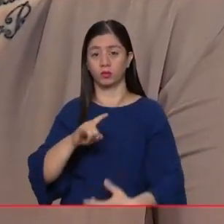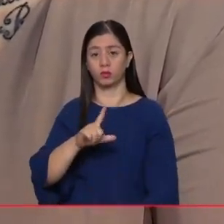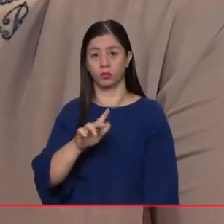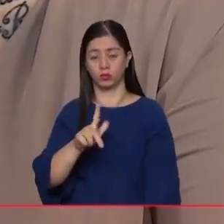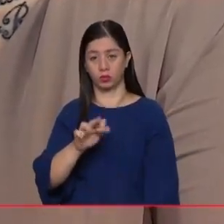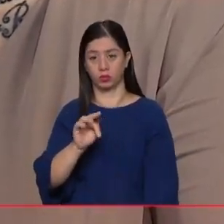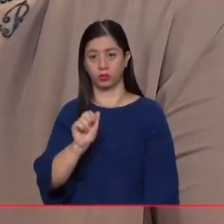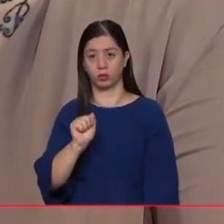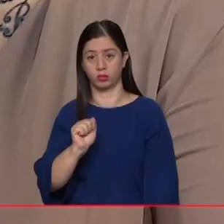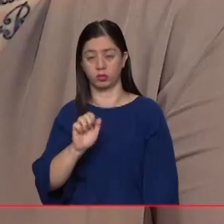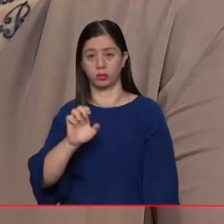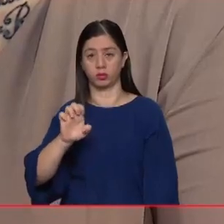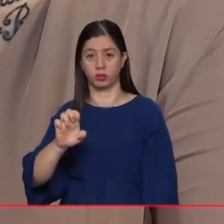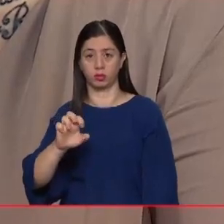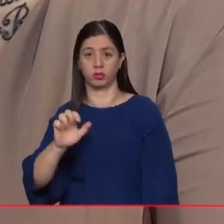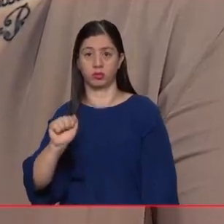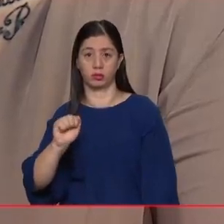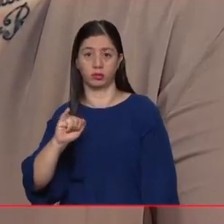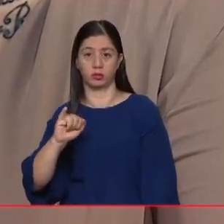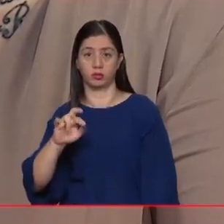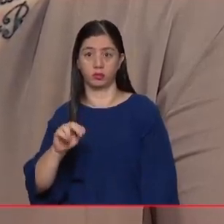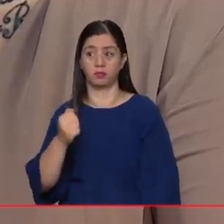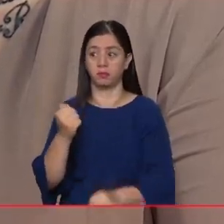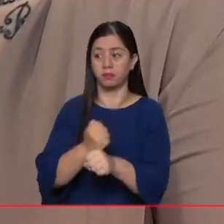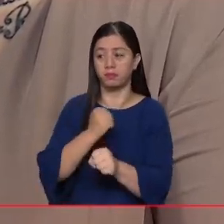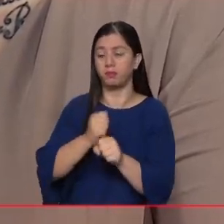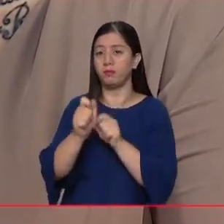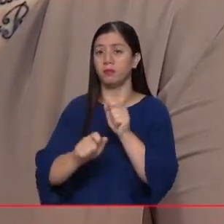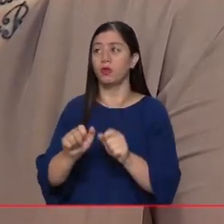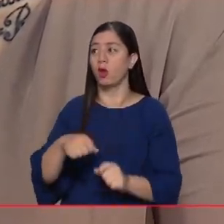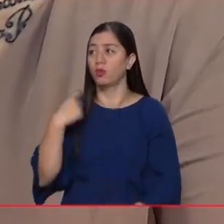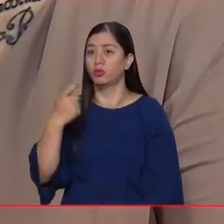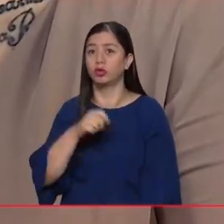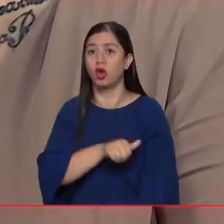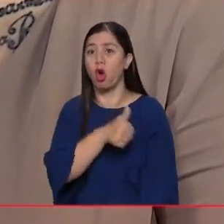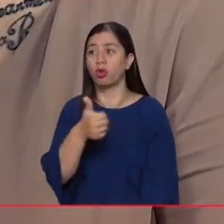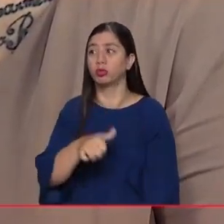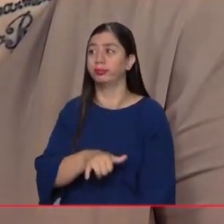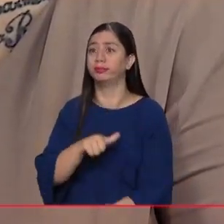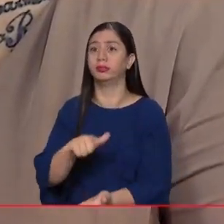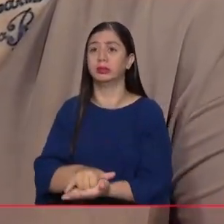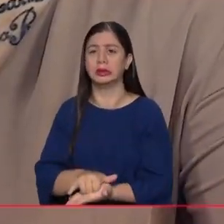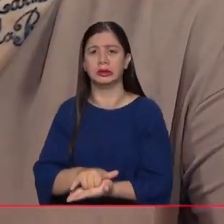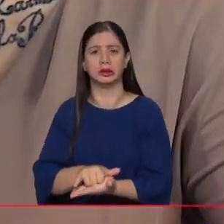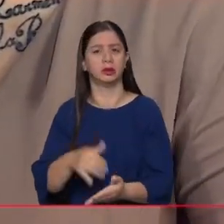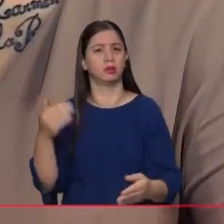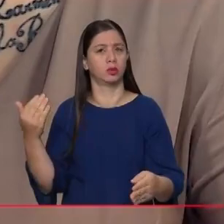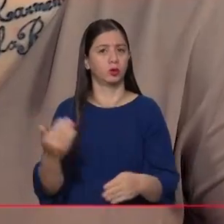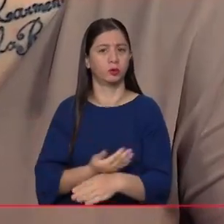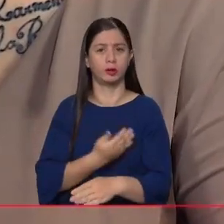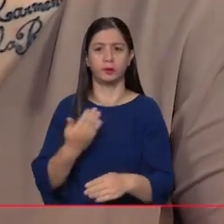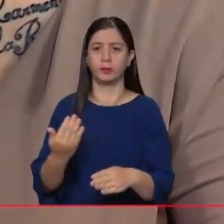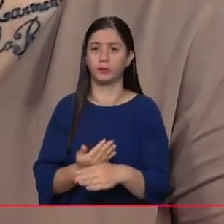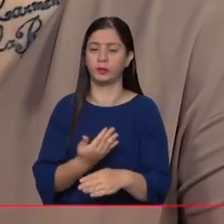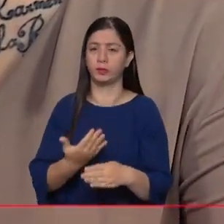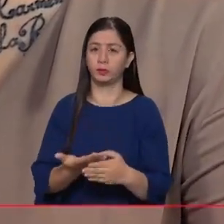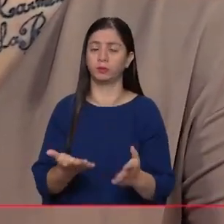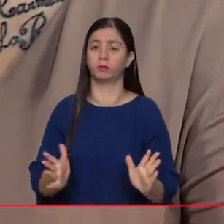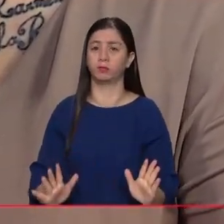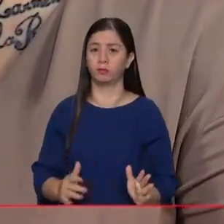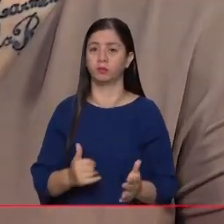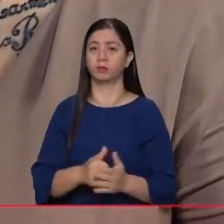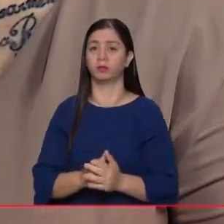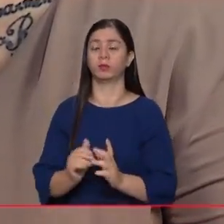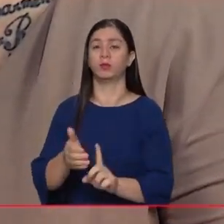de trabajadores, de personas que están buscando llegar a otros sitios, se han encontrado con muchos problemas. Y la verdad, aunque hay una tarifa